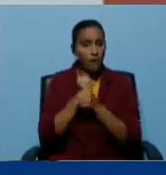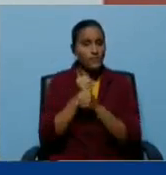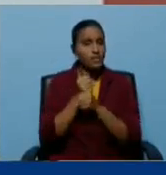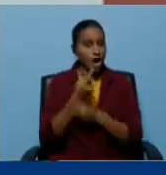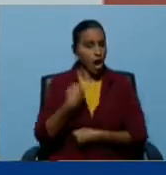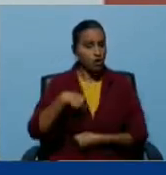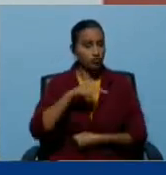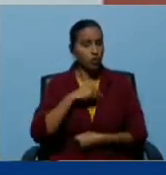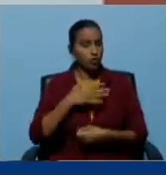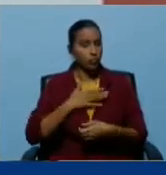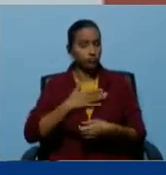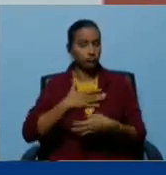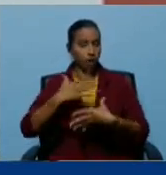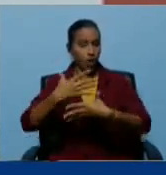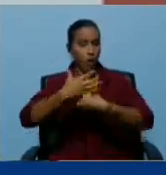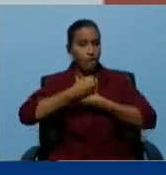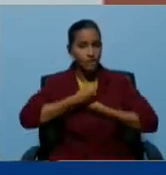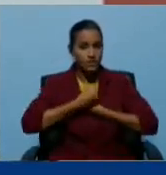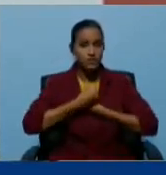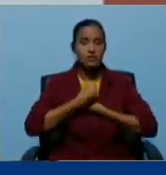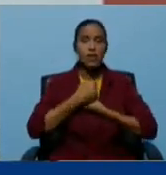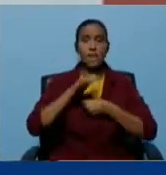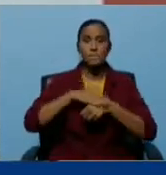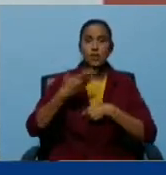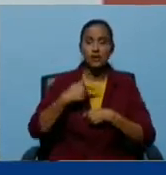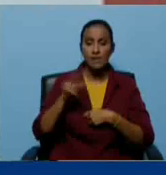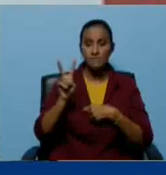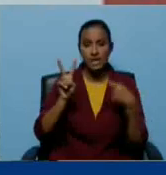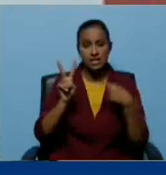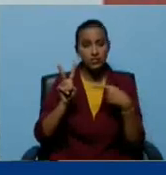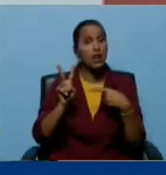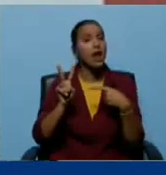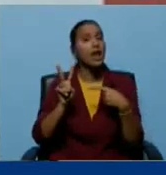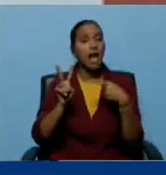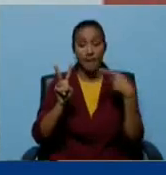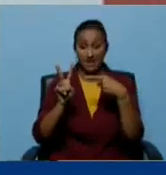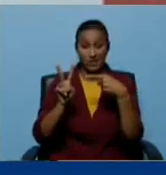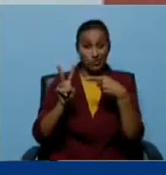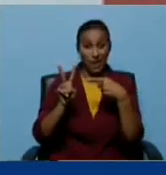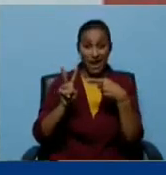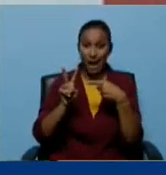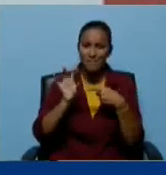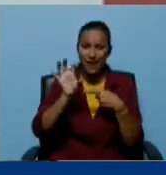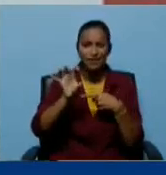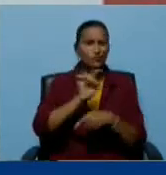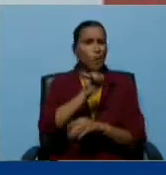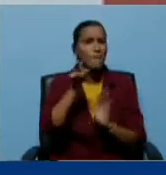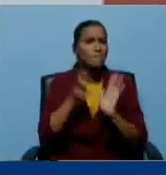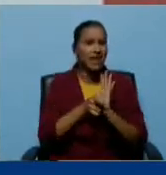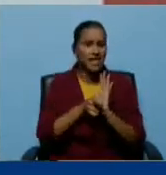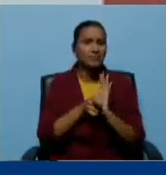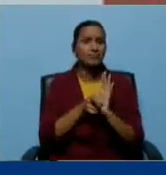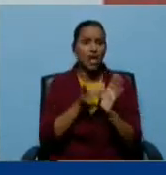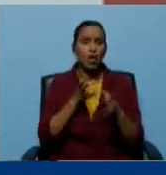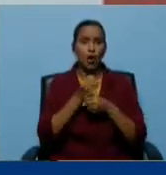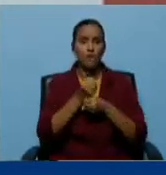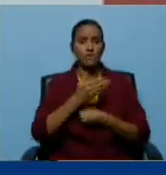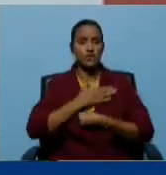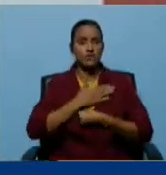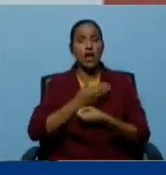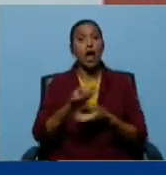país entero que confía que nosotros sigamos siendo la fuerza gobernante que garantice la paz de este